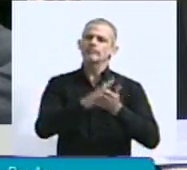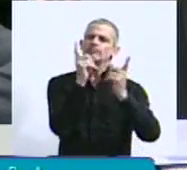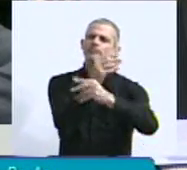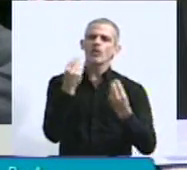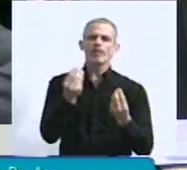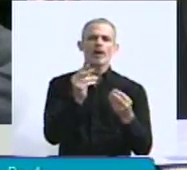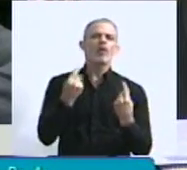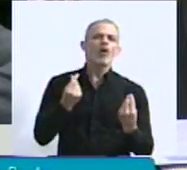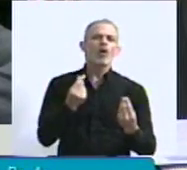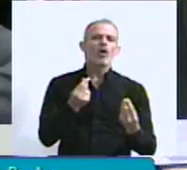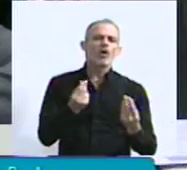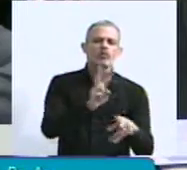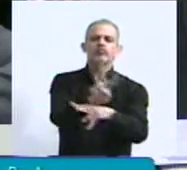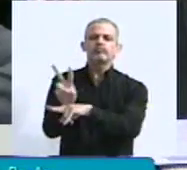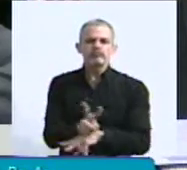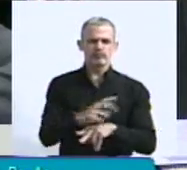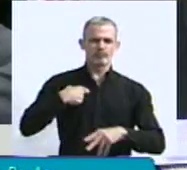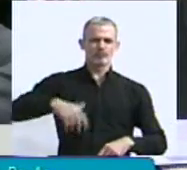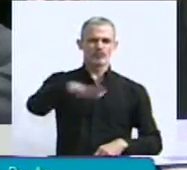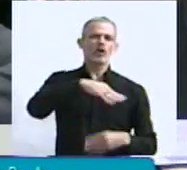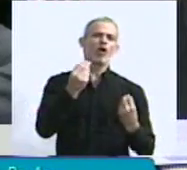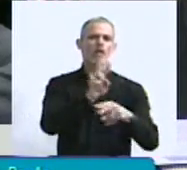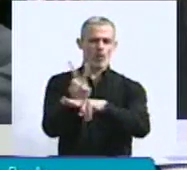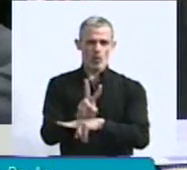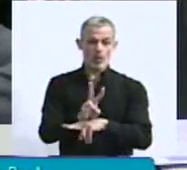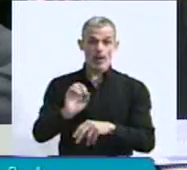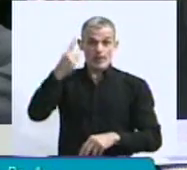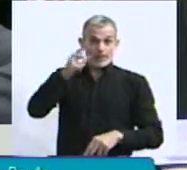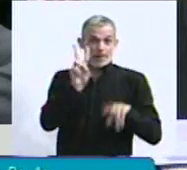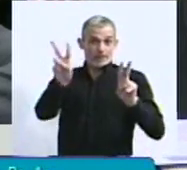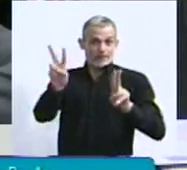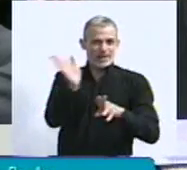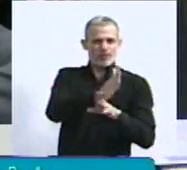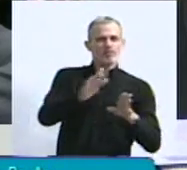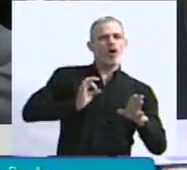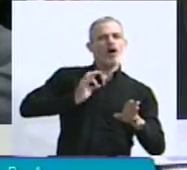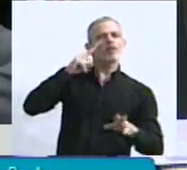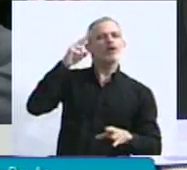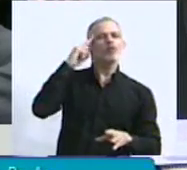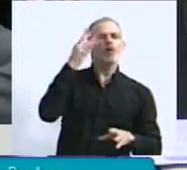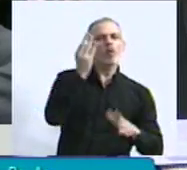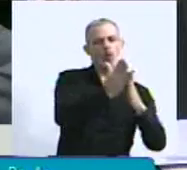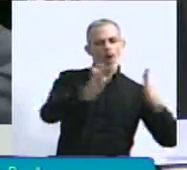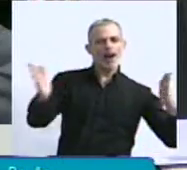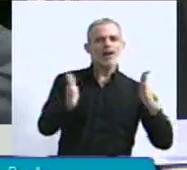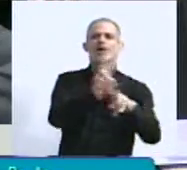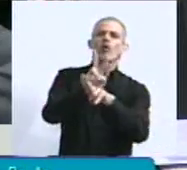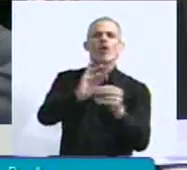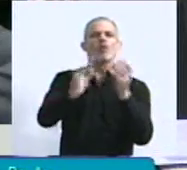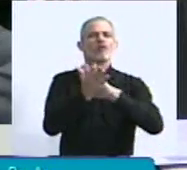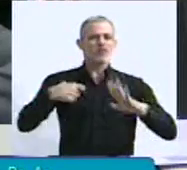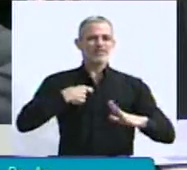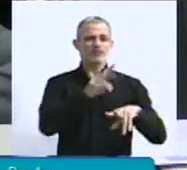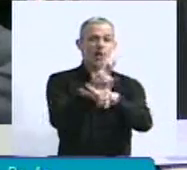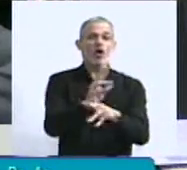la protección social emergente. Con el primer peronismo, a partir de la década del 40, la protección social en la